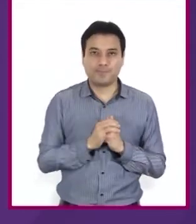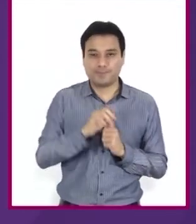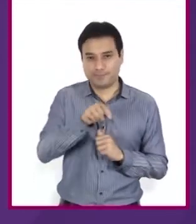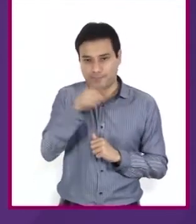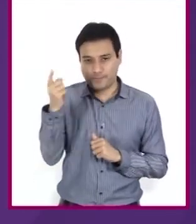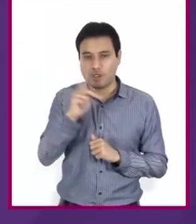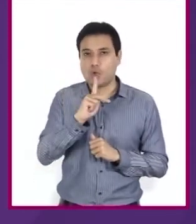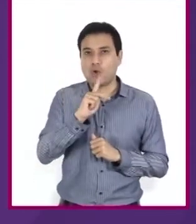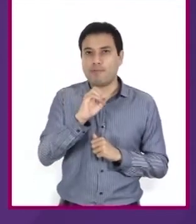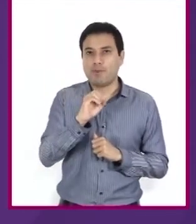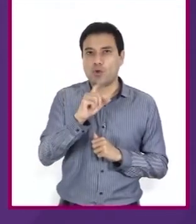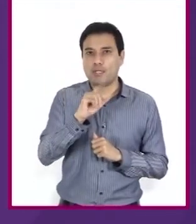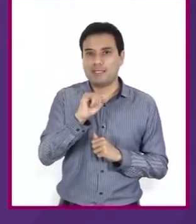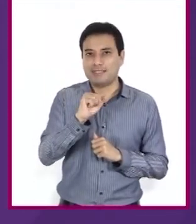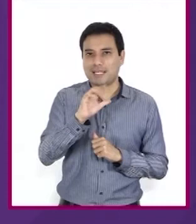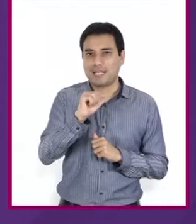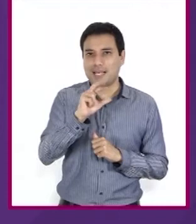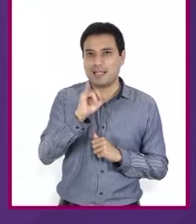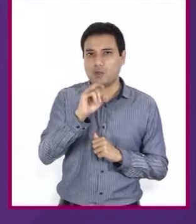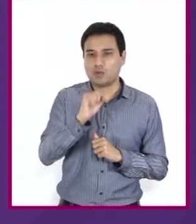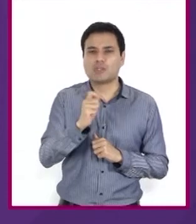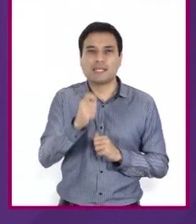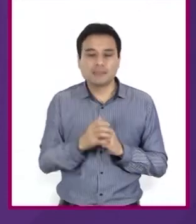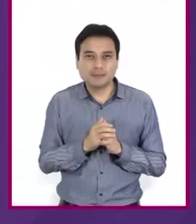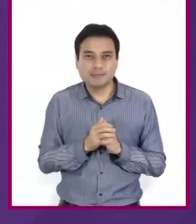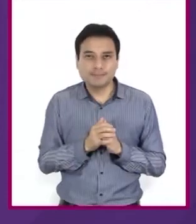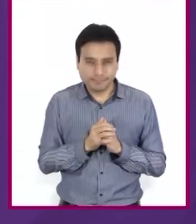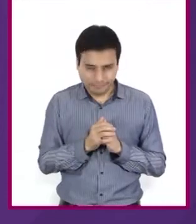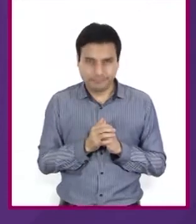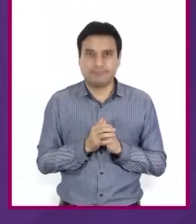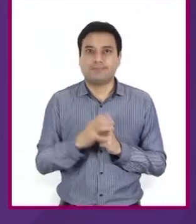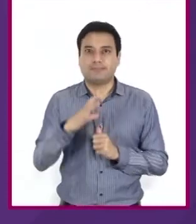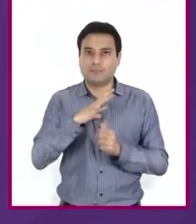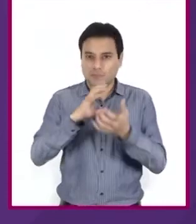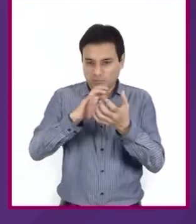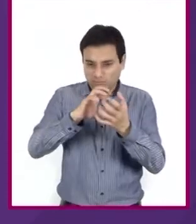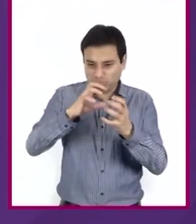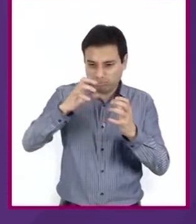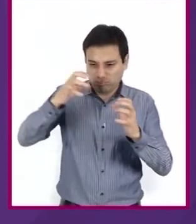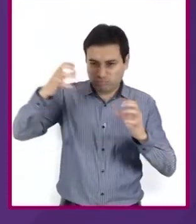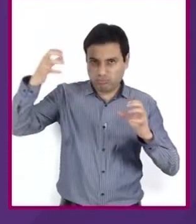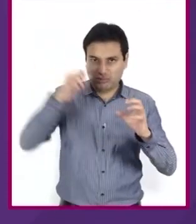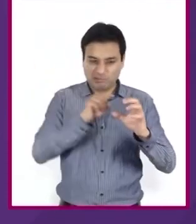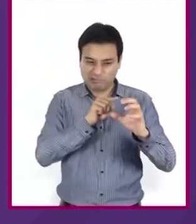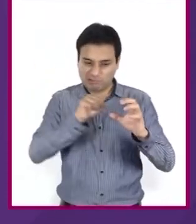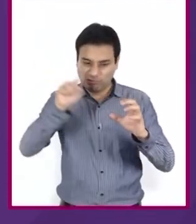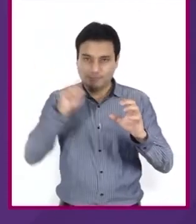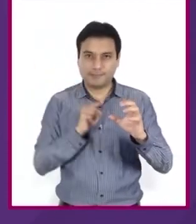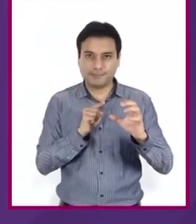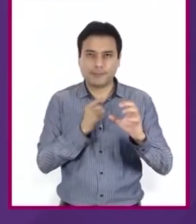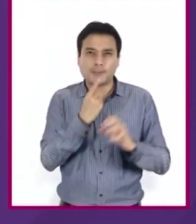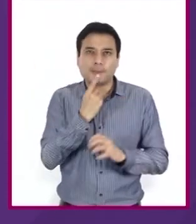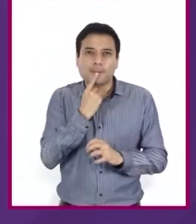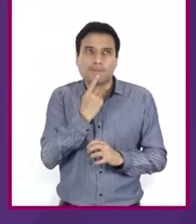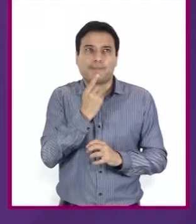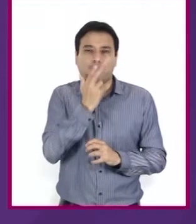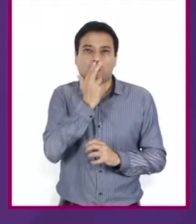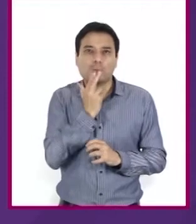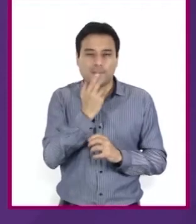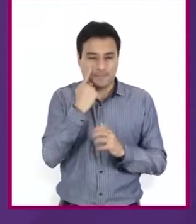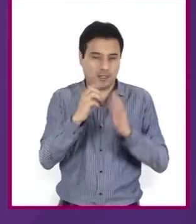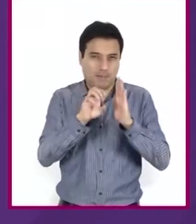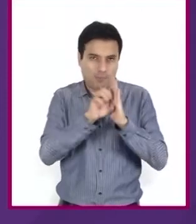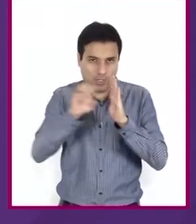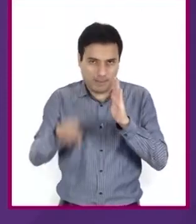Polisacáridos son carbohidratos complejos formados por varios monosacáridos. Son de sabor dulce.